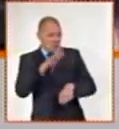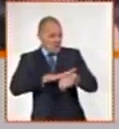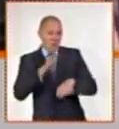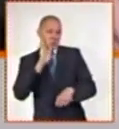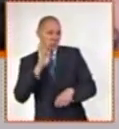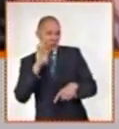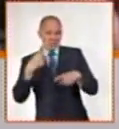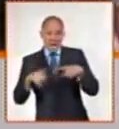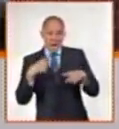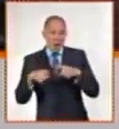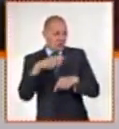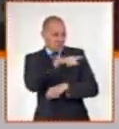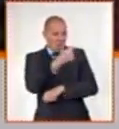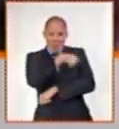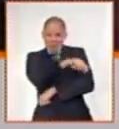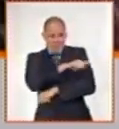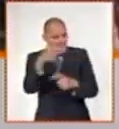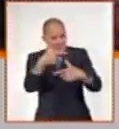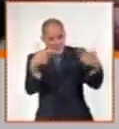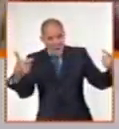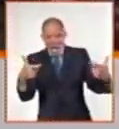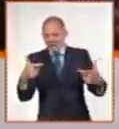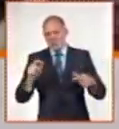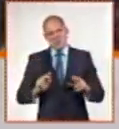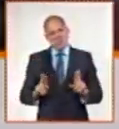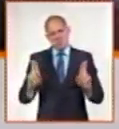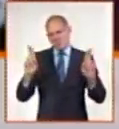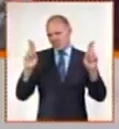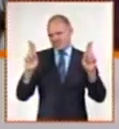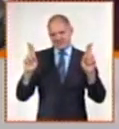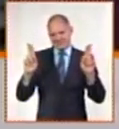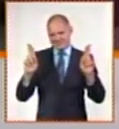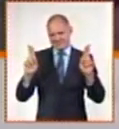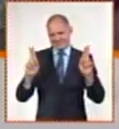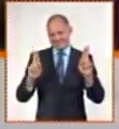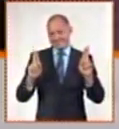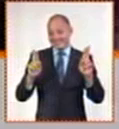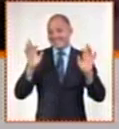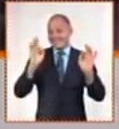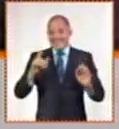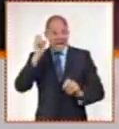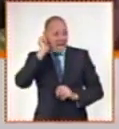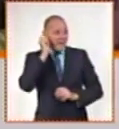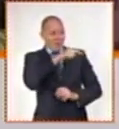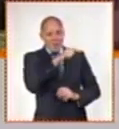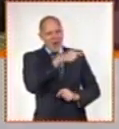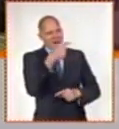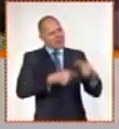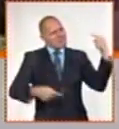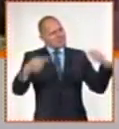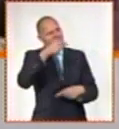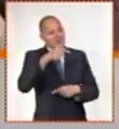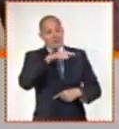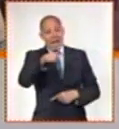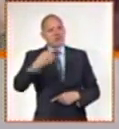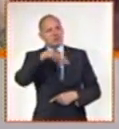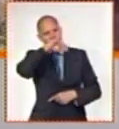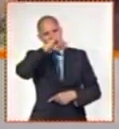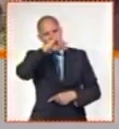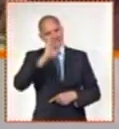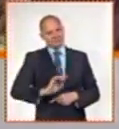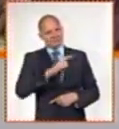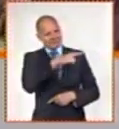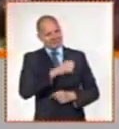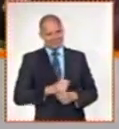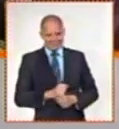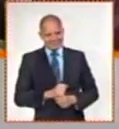tanto, tiene ese simbolismo, tiene ese liderazgo y todavía arrastraría